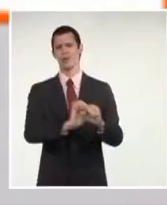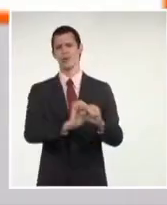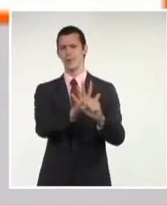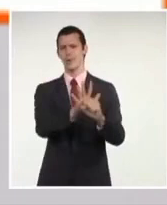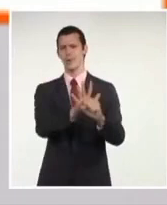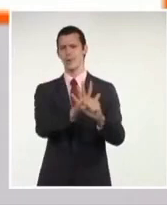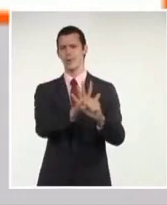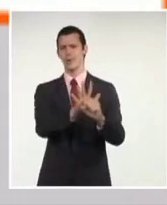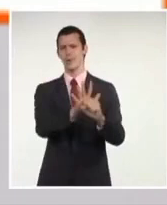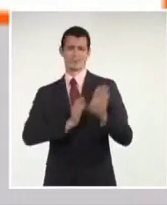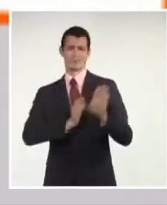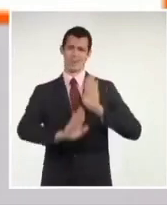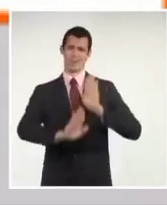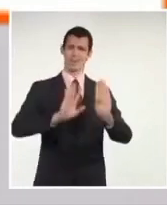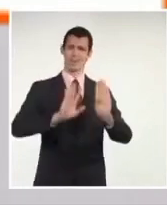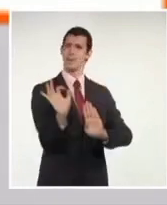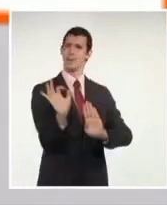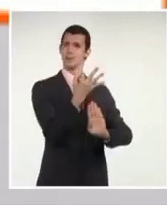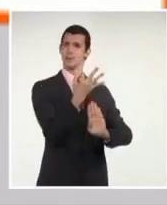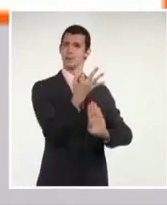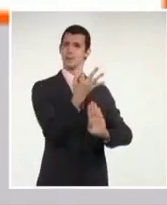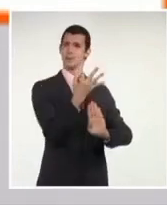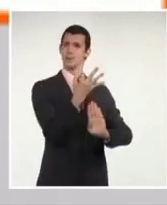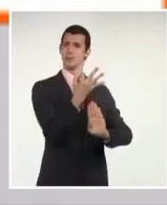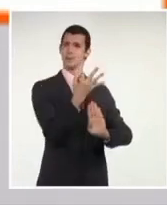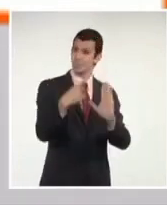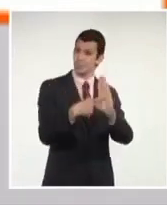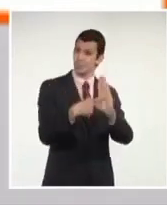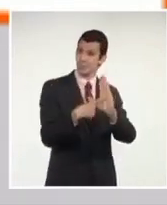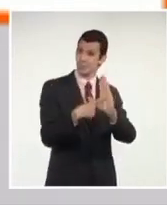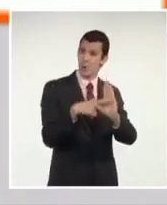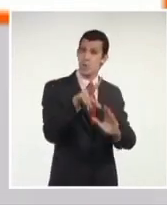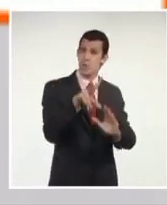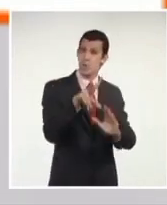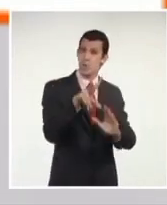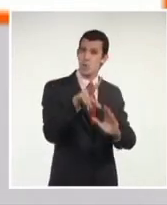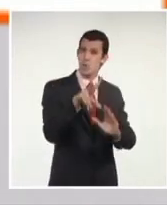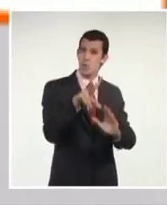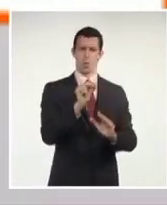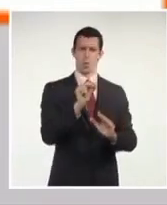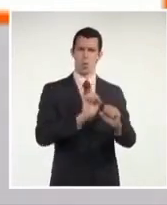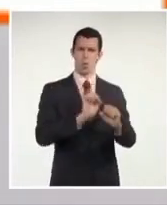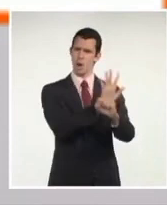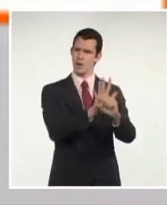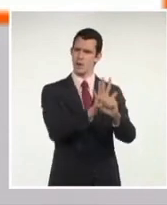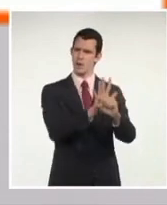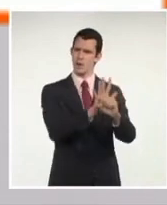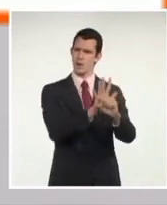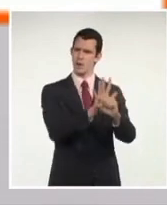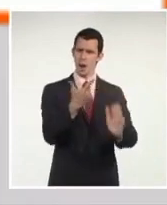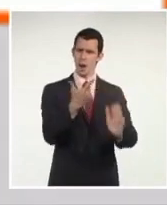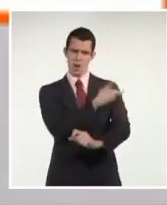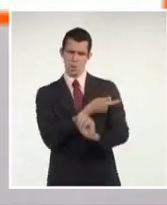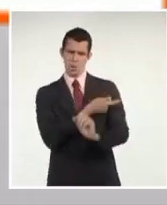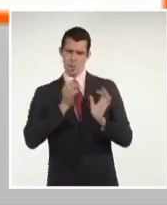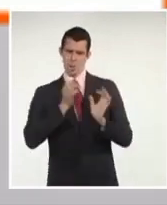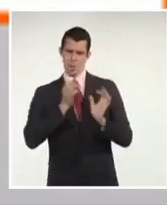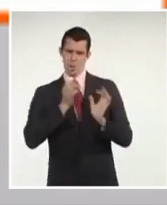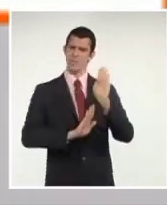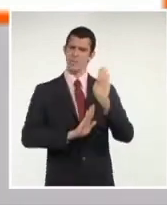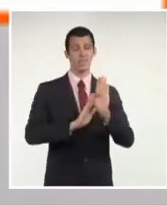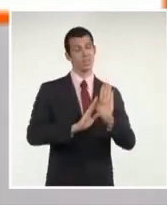estado predominando la variante alfa, que ellos detectaron que el riesgo de hospitalización, es decir, de estar